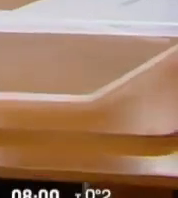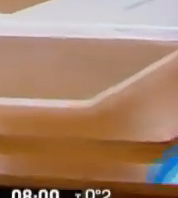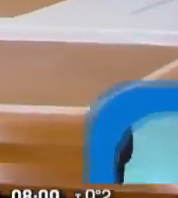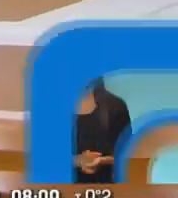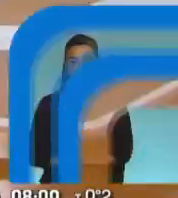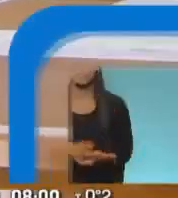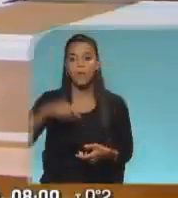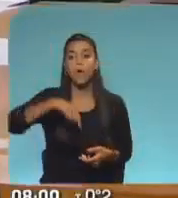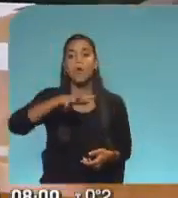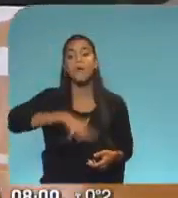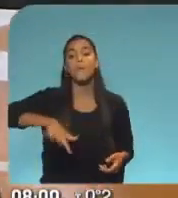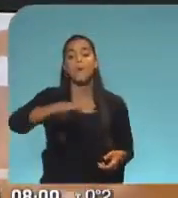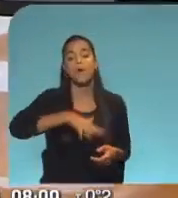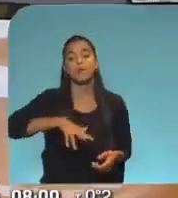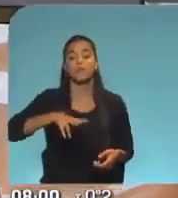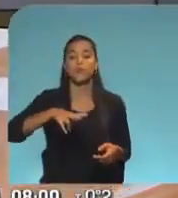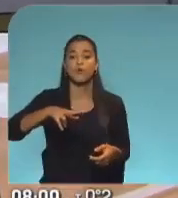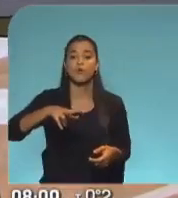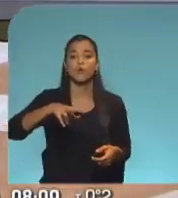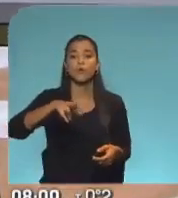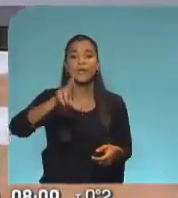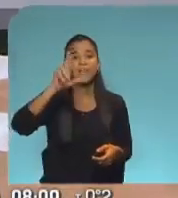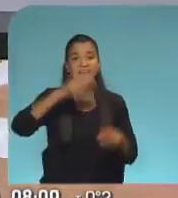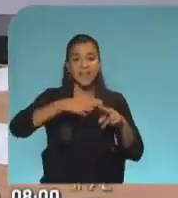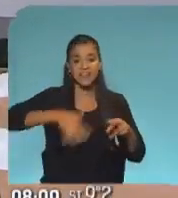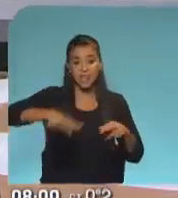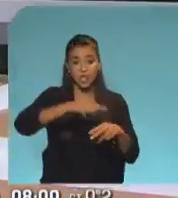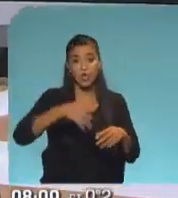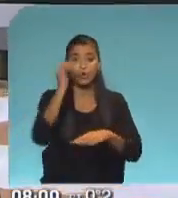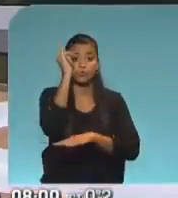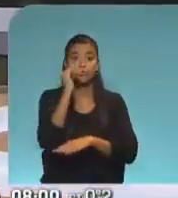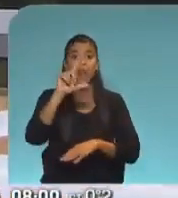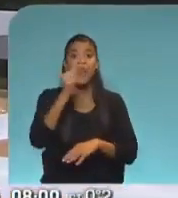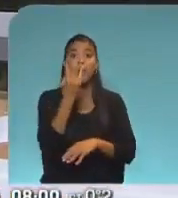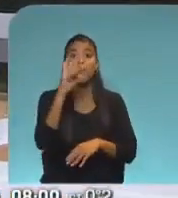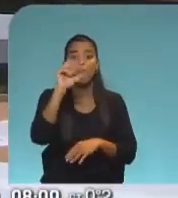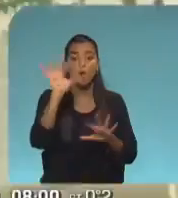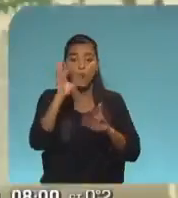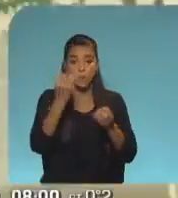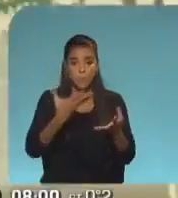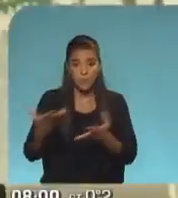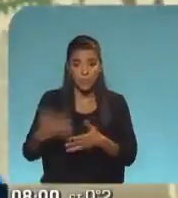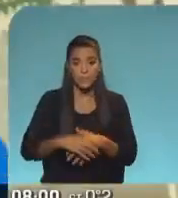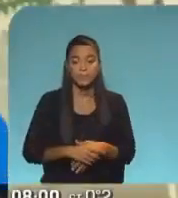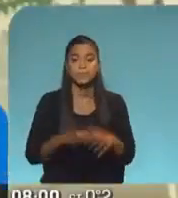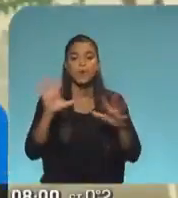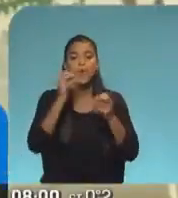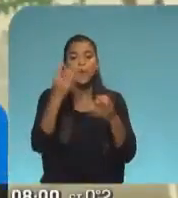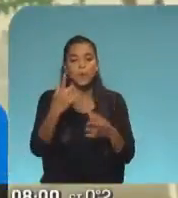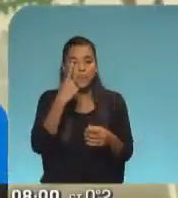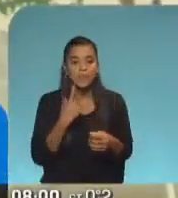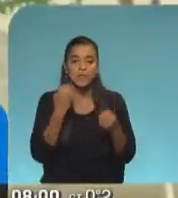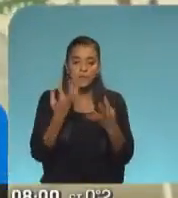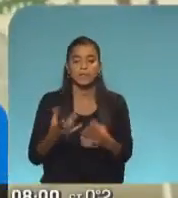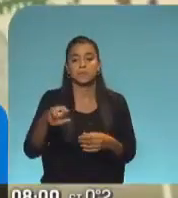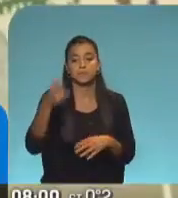al barrio de retiro rápidamente así ubicado el móvil con la obra mallorca y laura buen día bienvenida buen día pueblo con motivo